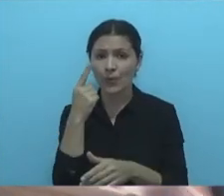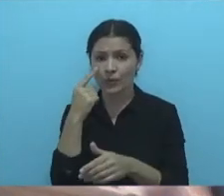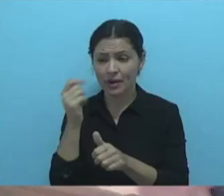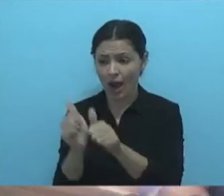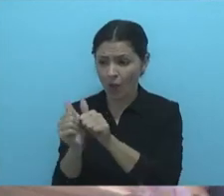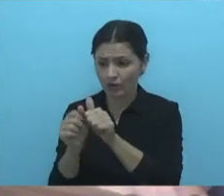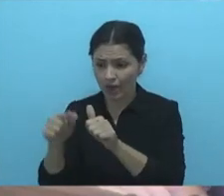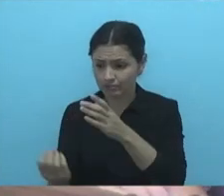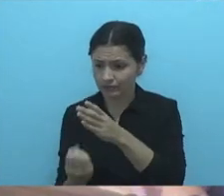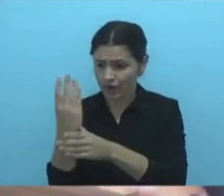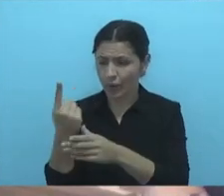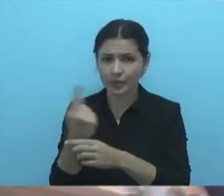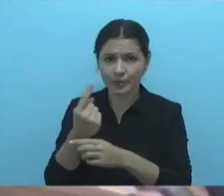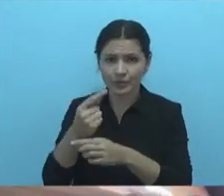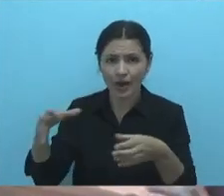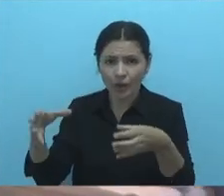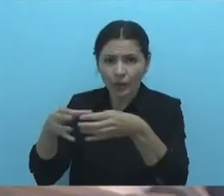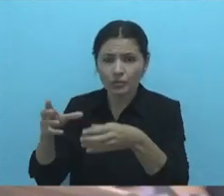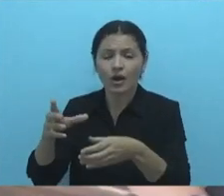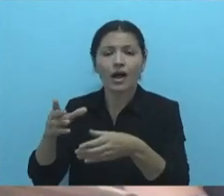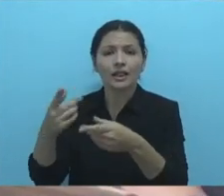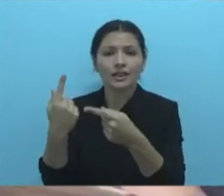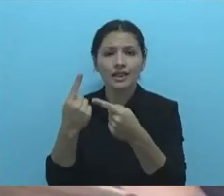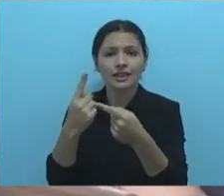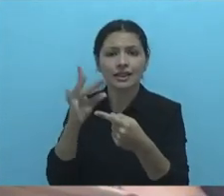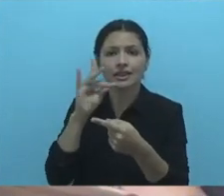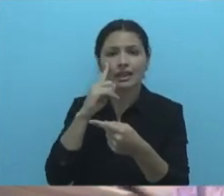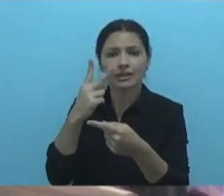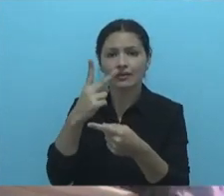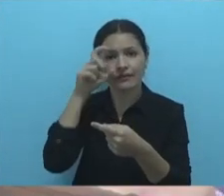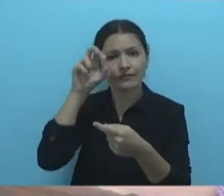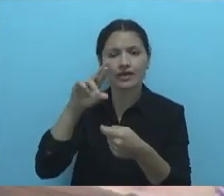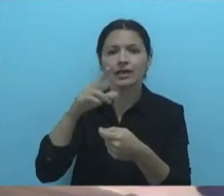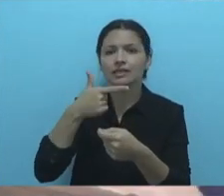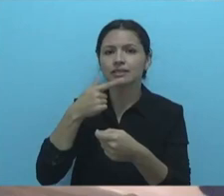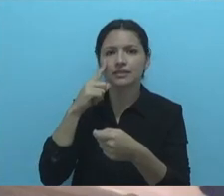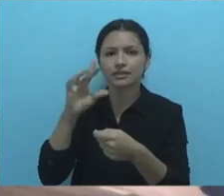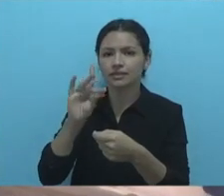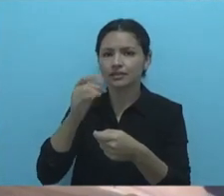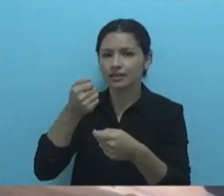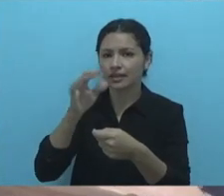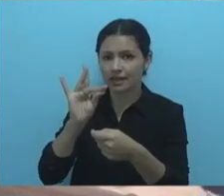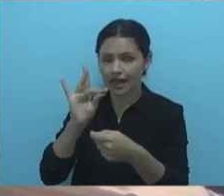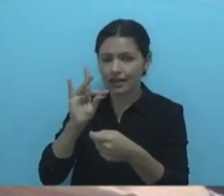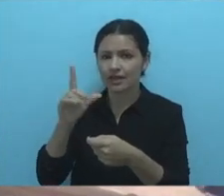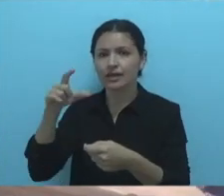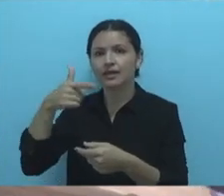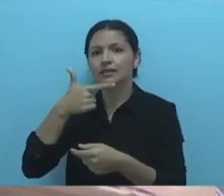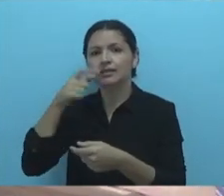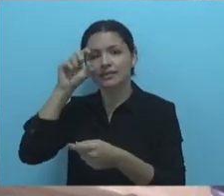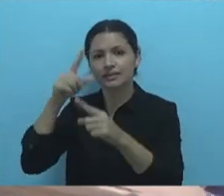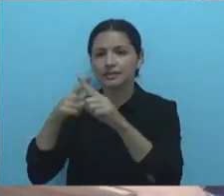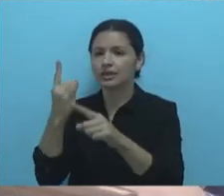la primera área de diversidad sexual en un municipio y también se inauguró el primer consultorio inclusivo de la Argentina